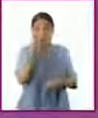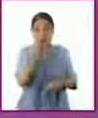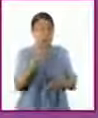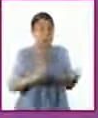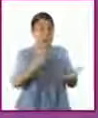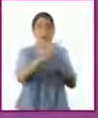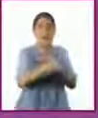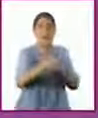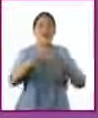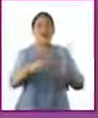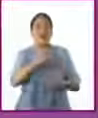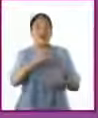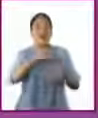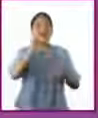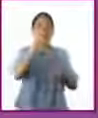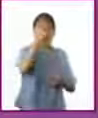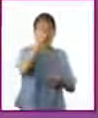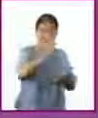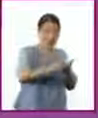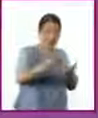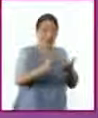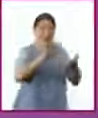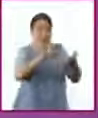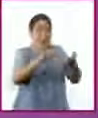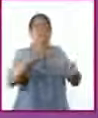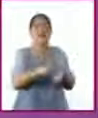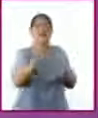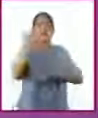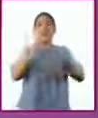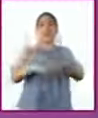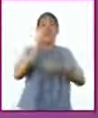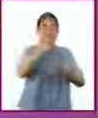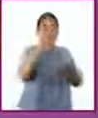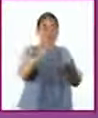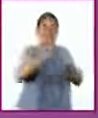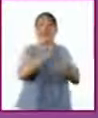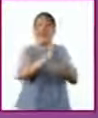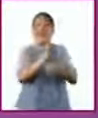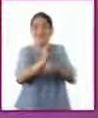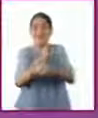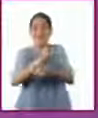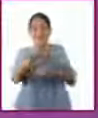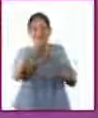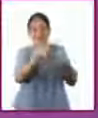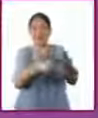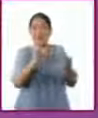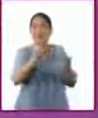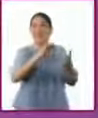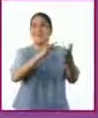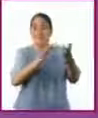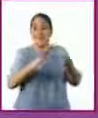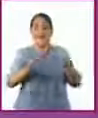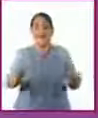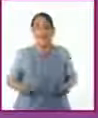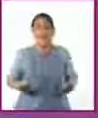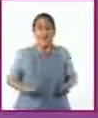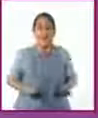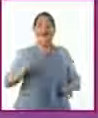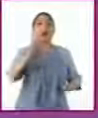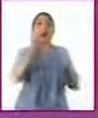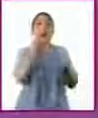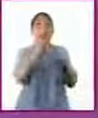al narrador y revivir a los personajes que yacen dormidos en los libros, hasta que tú los